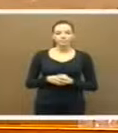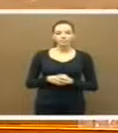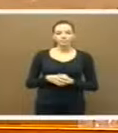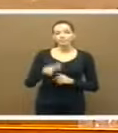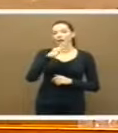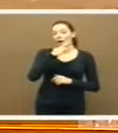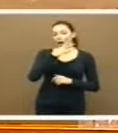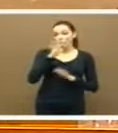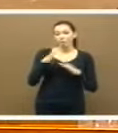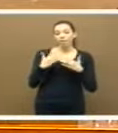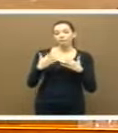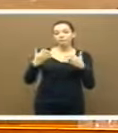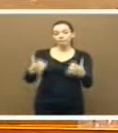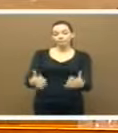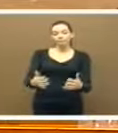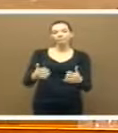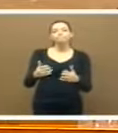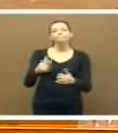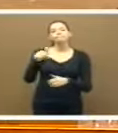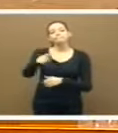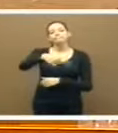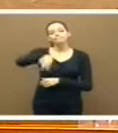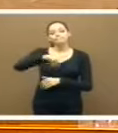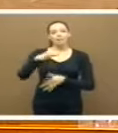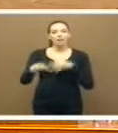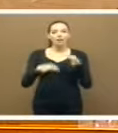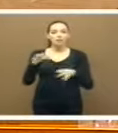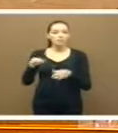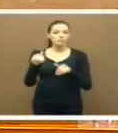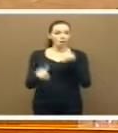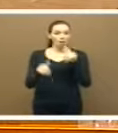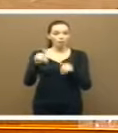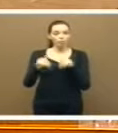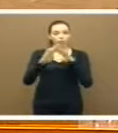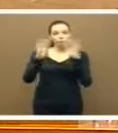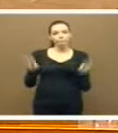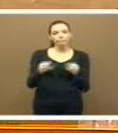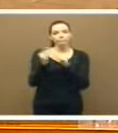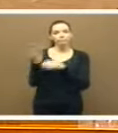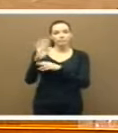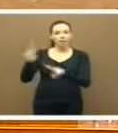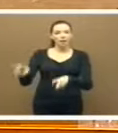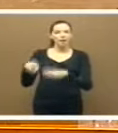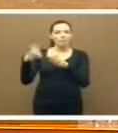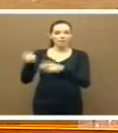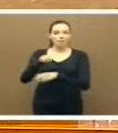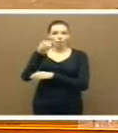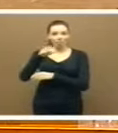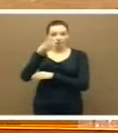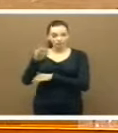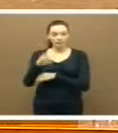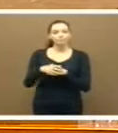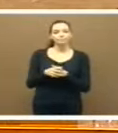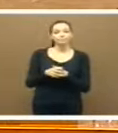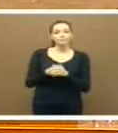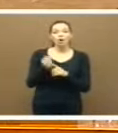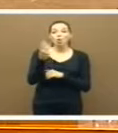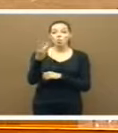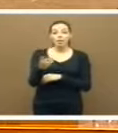continuación, señorías, someto a la consideración de la Cámara las enmiendas del Grupo Parlamentario Socialista, las comprendidas entre